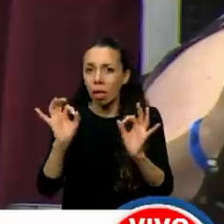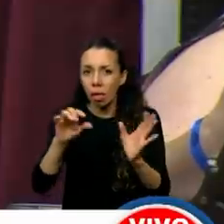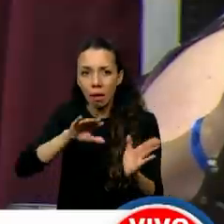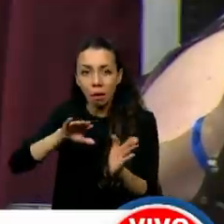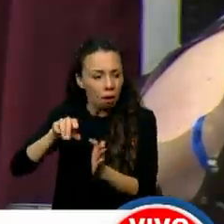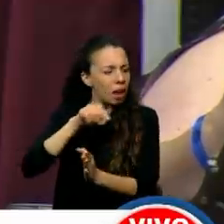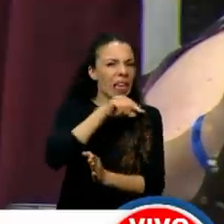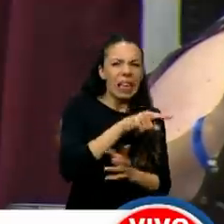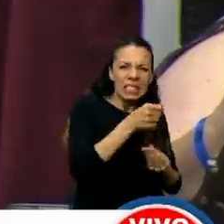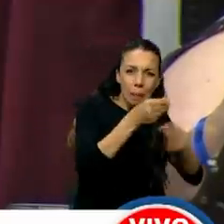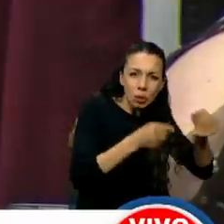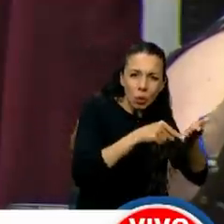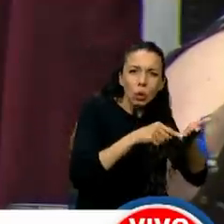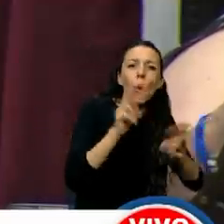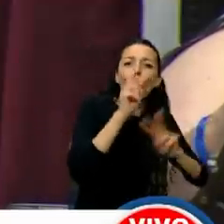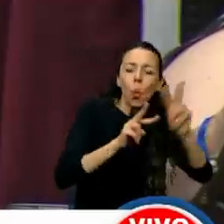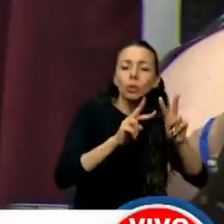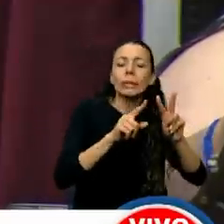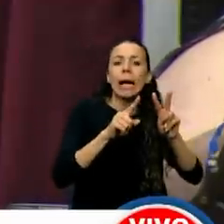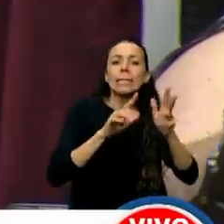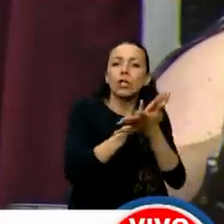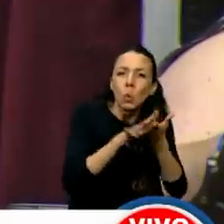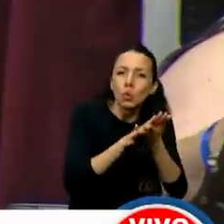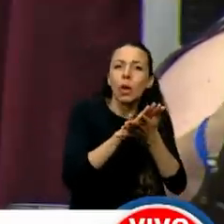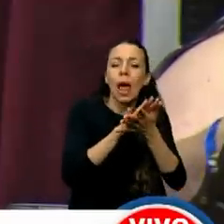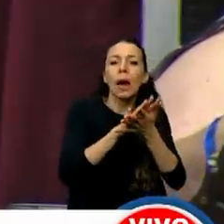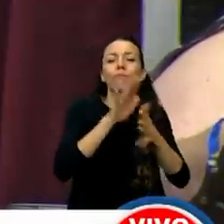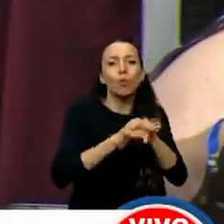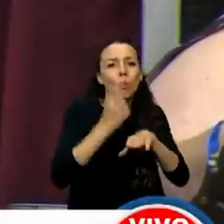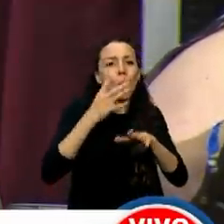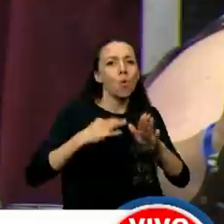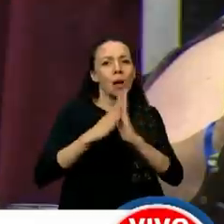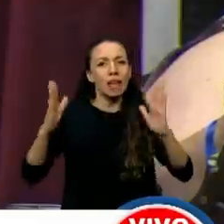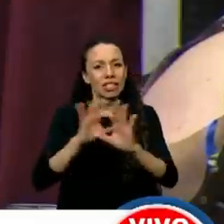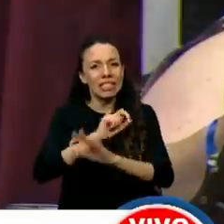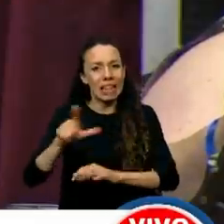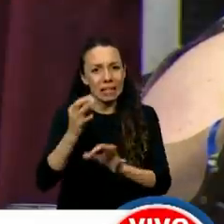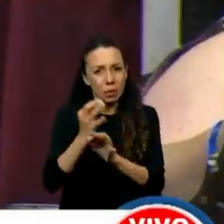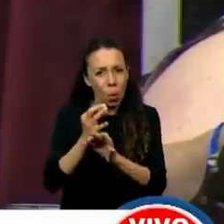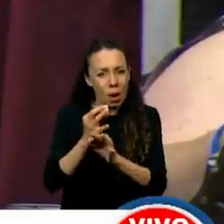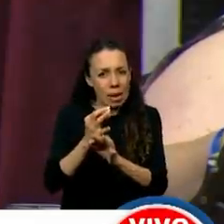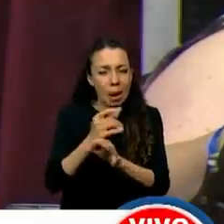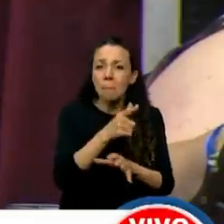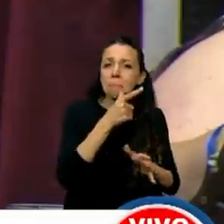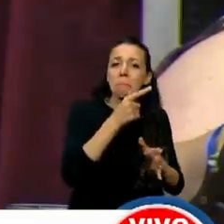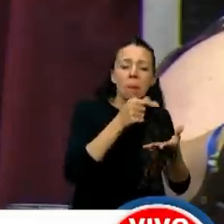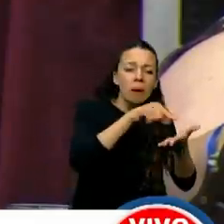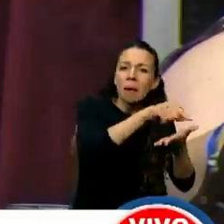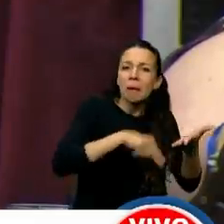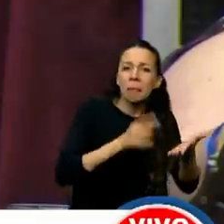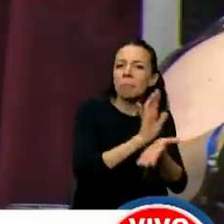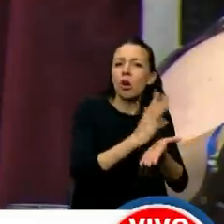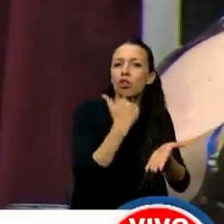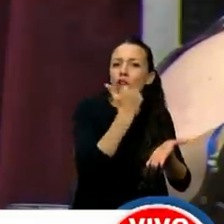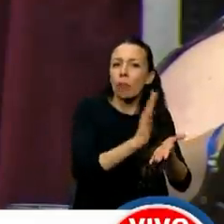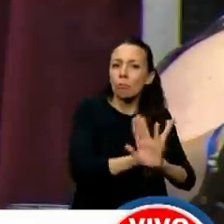necesario reparar esa situación a este gobierno no parece importarle en medio de la mayor catástrofe educativa